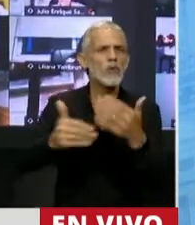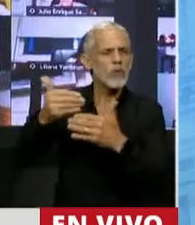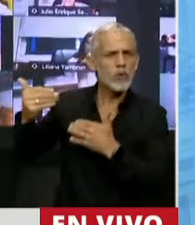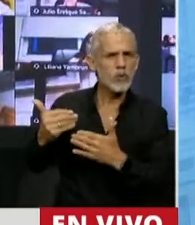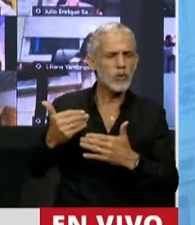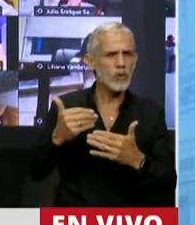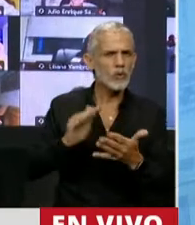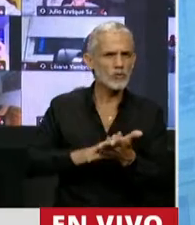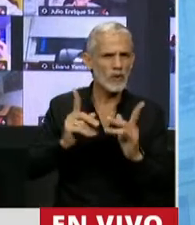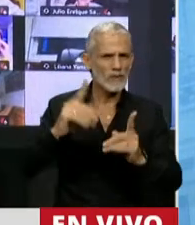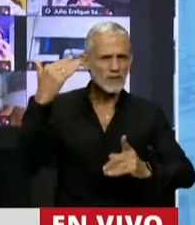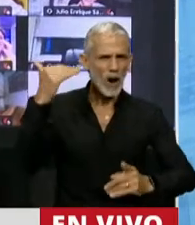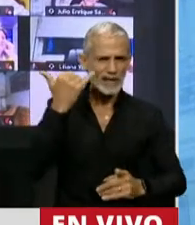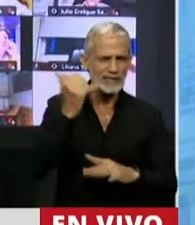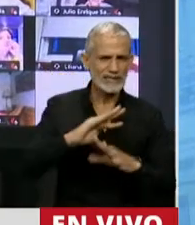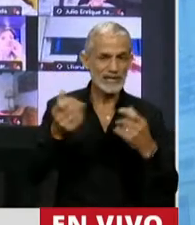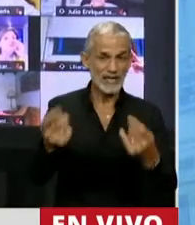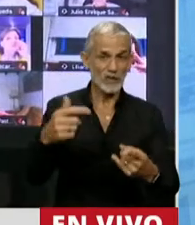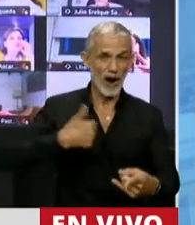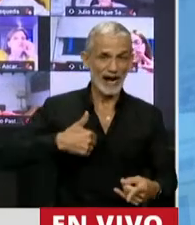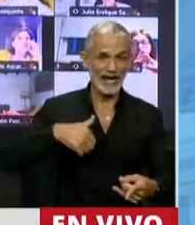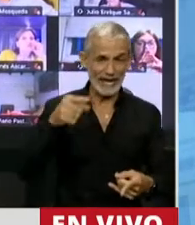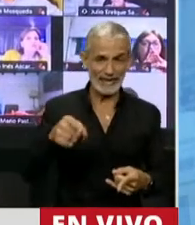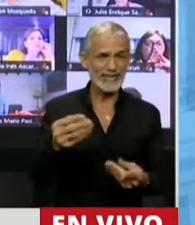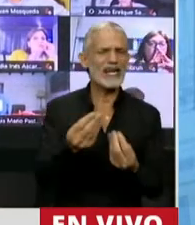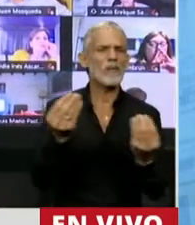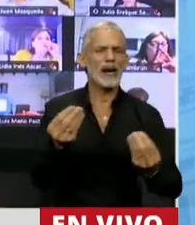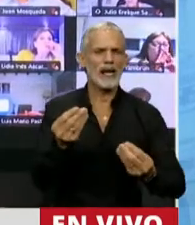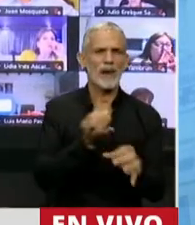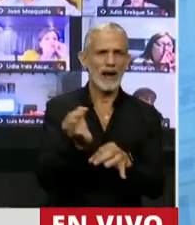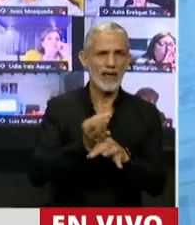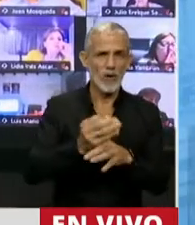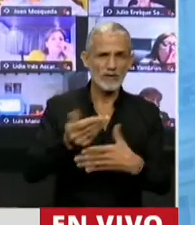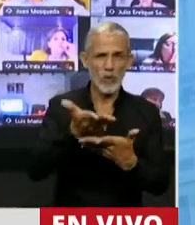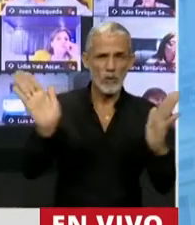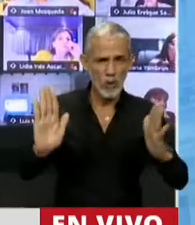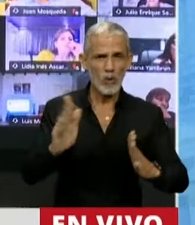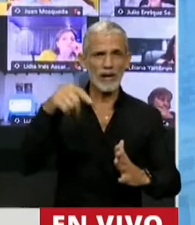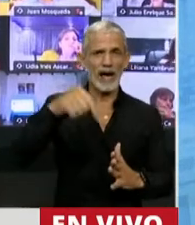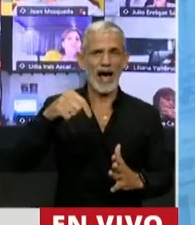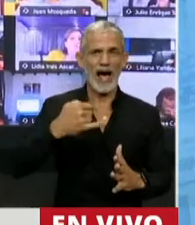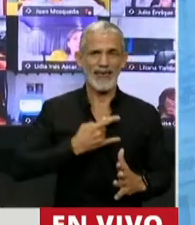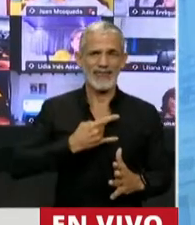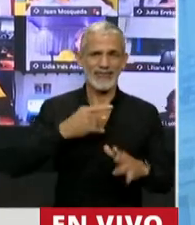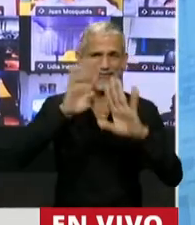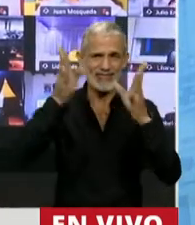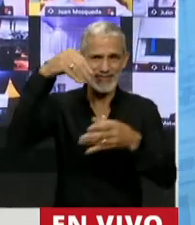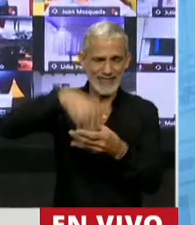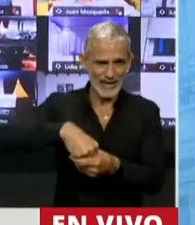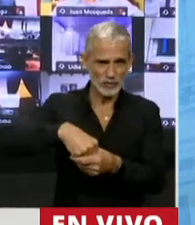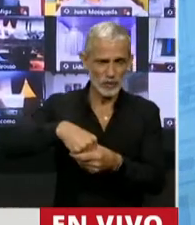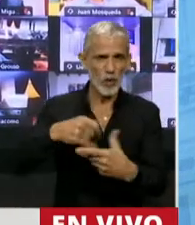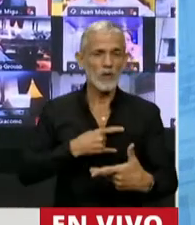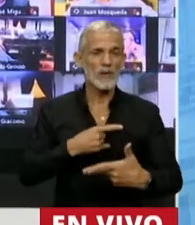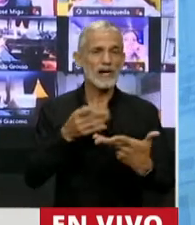en relación a todo lo que se ha brindado en la Argentina para que la educación pública en el ámbito universitario